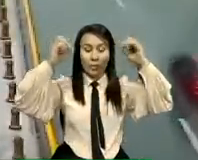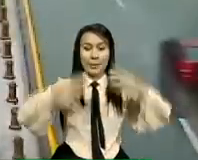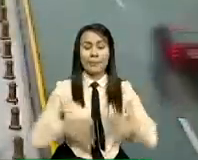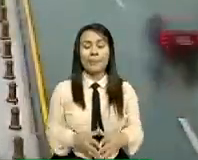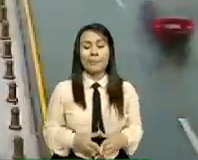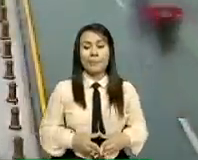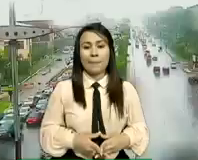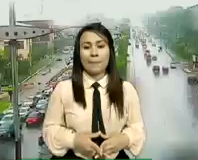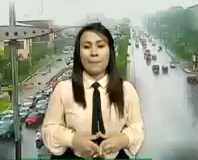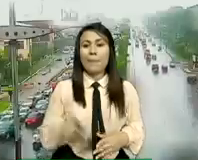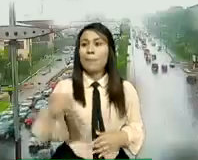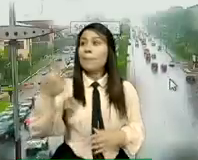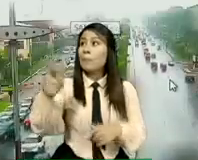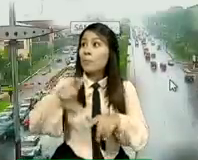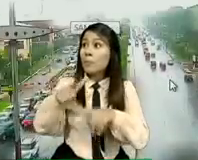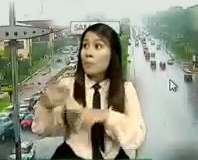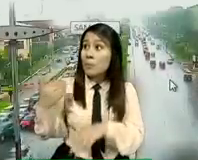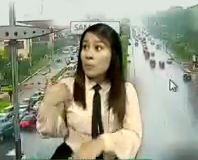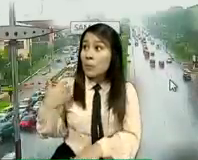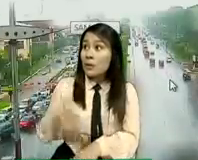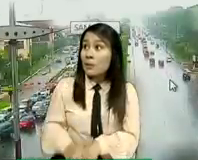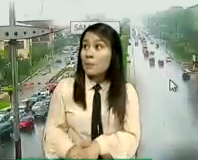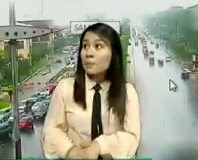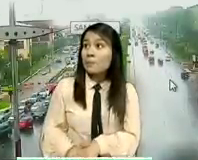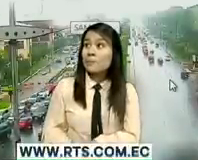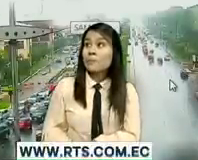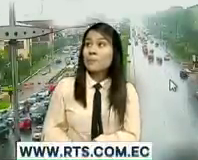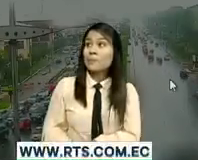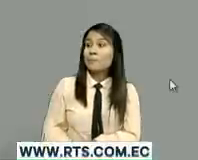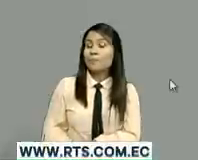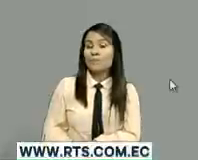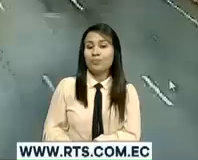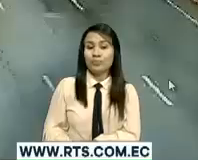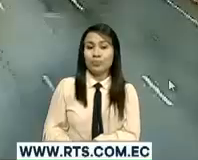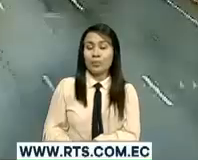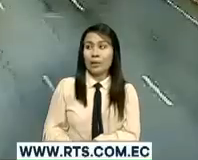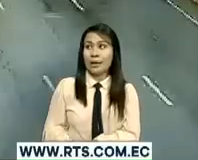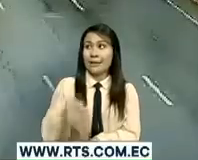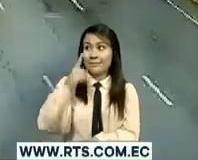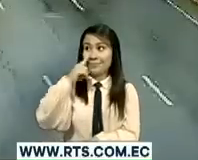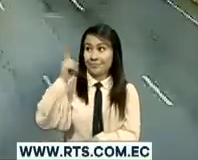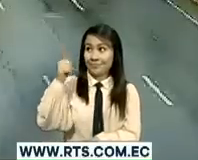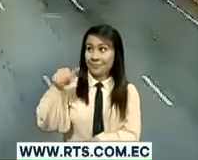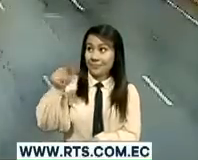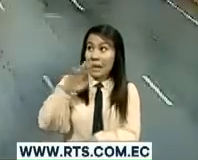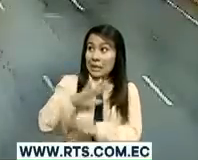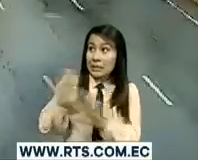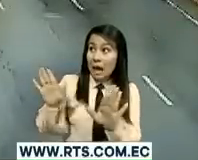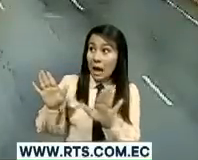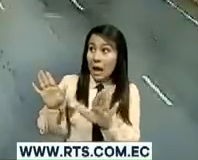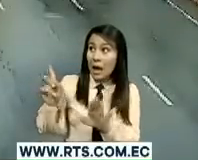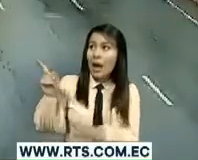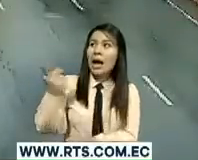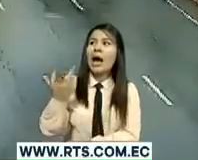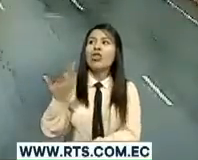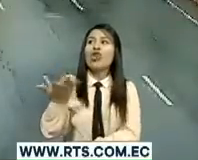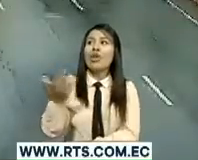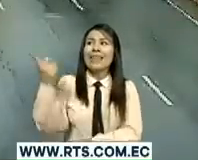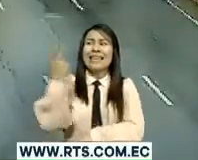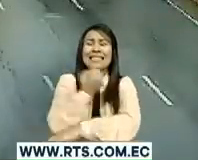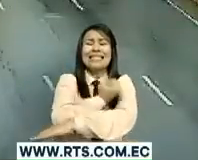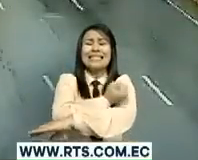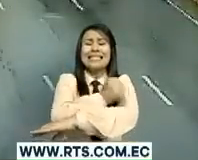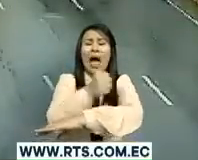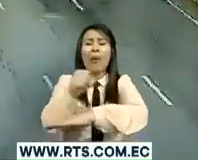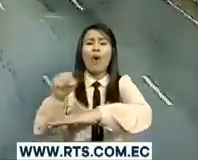lluvia. ¿Otro sector tiene por ahí, productor? Veamos otro sector. Este de aquí, ya lo vimos. San Borondón, vean eso.